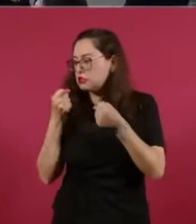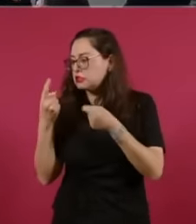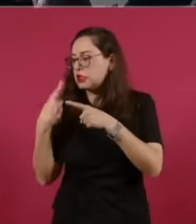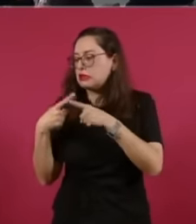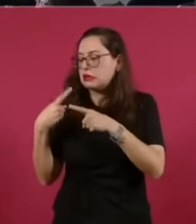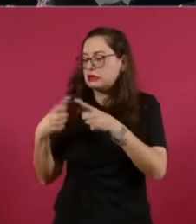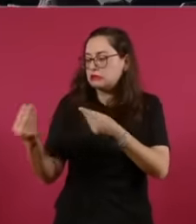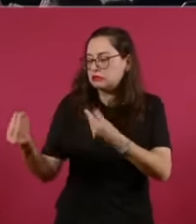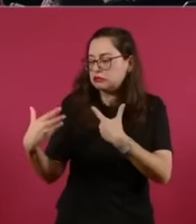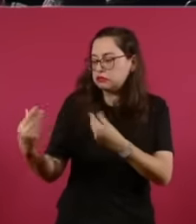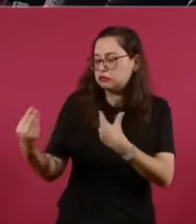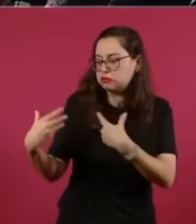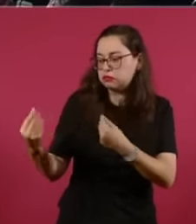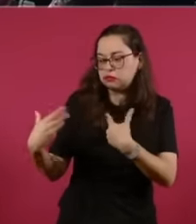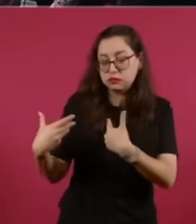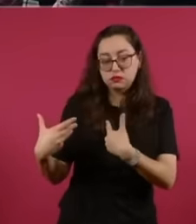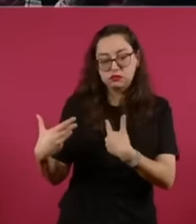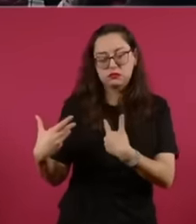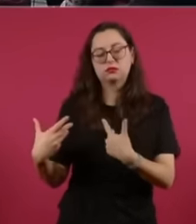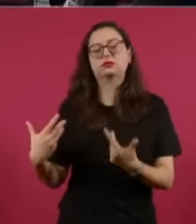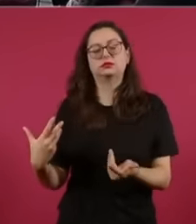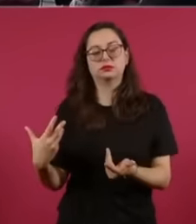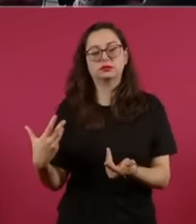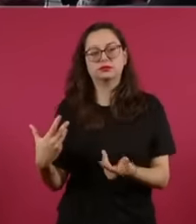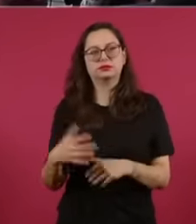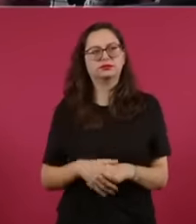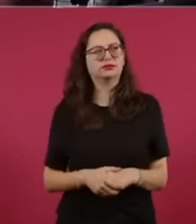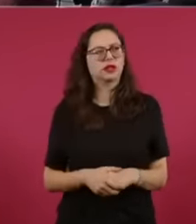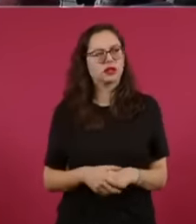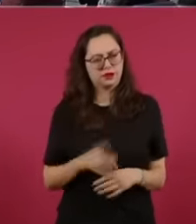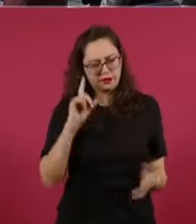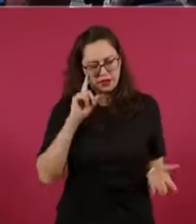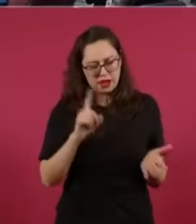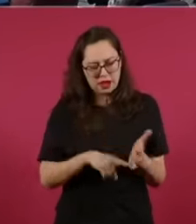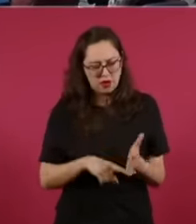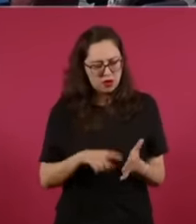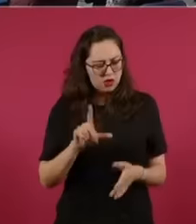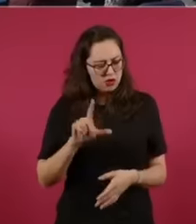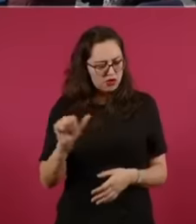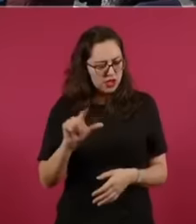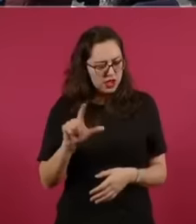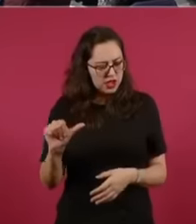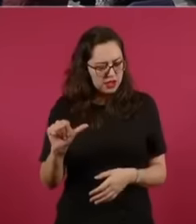No sé si era Los Ángeles Times